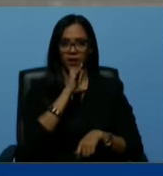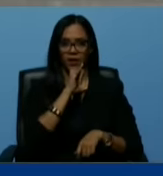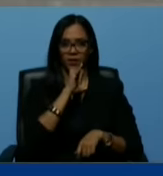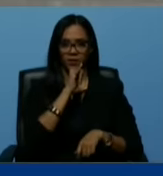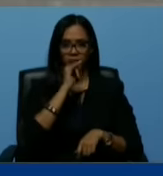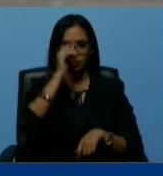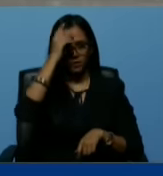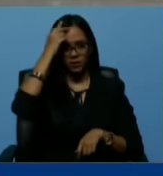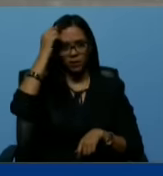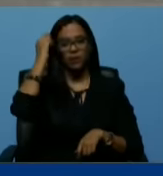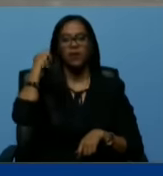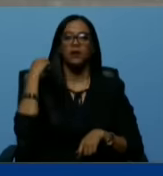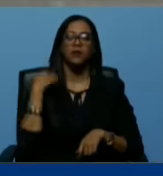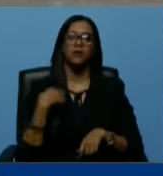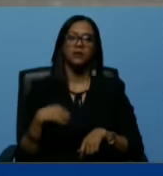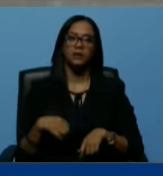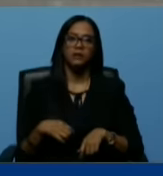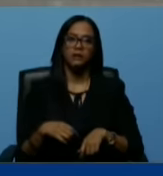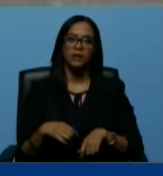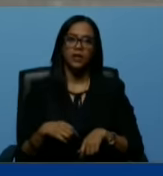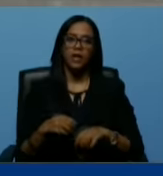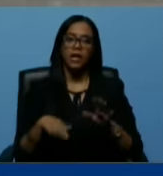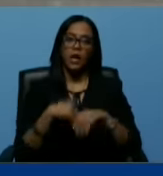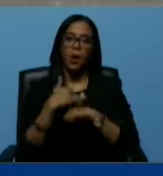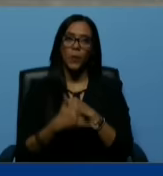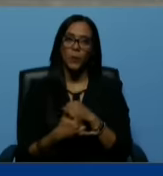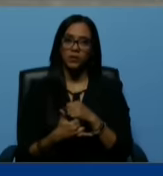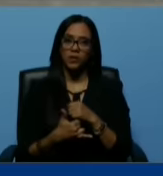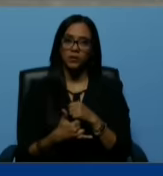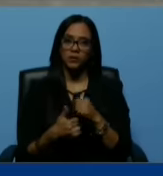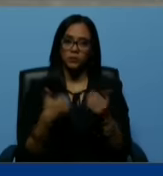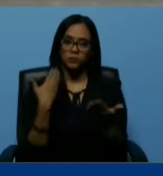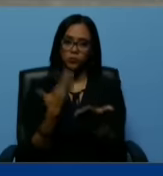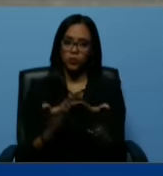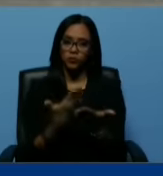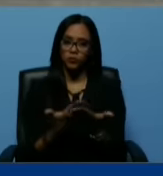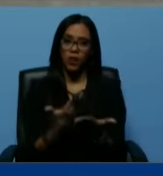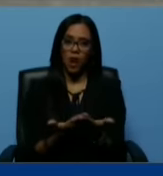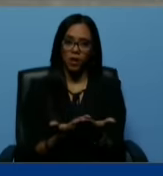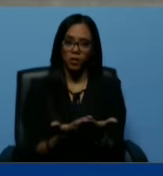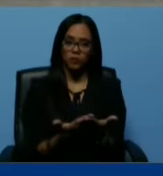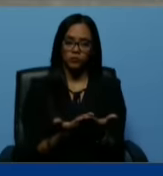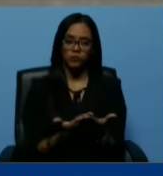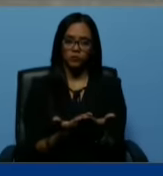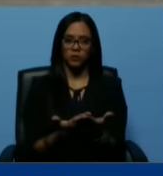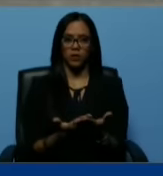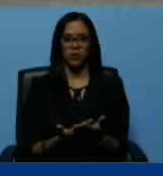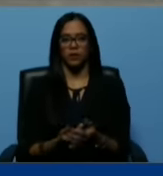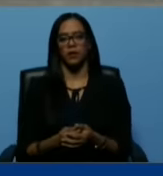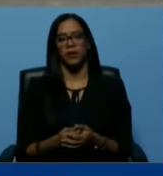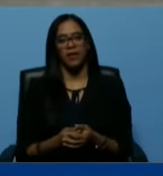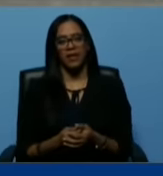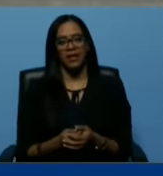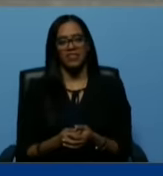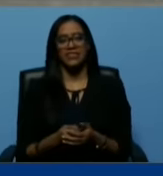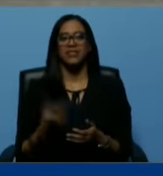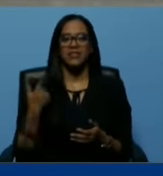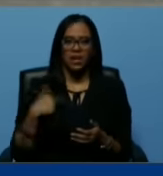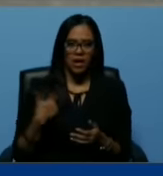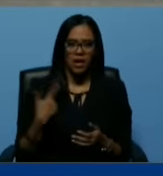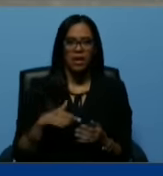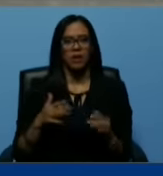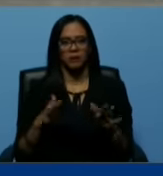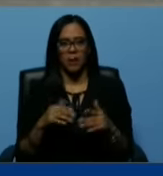que los proyectos postulados rondan por el orden de